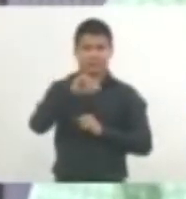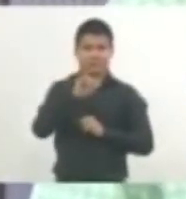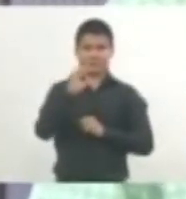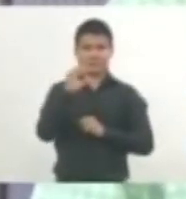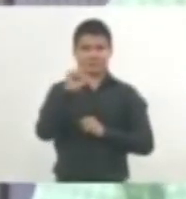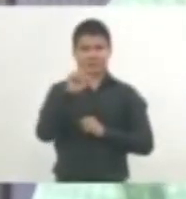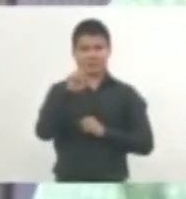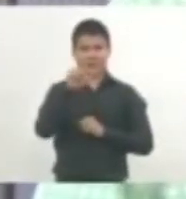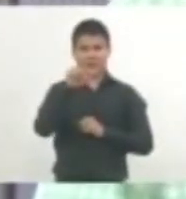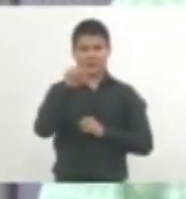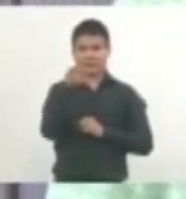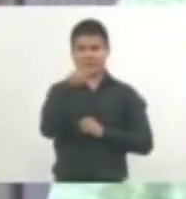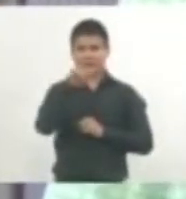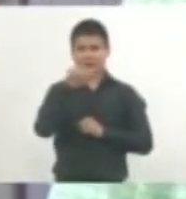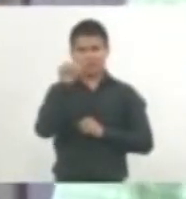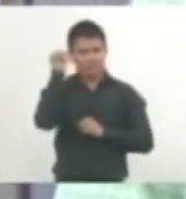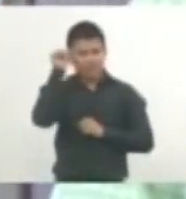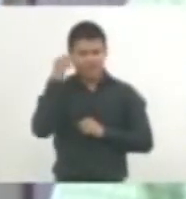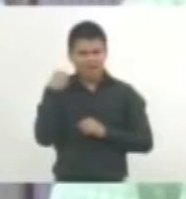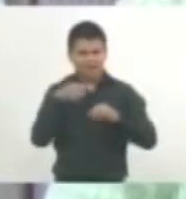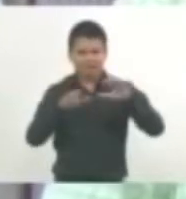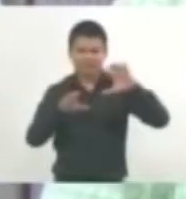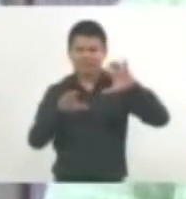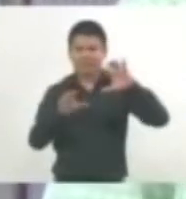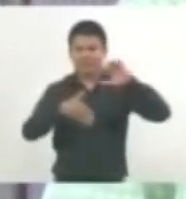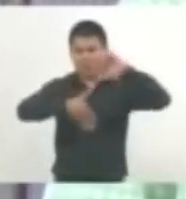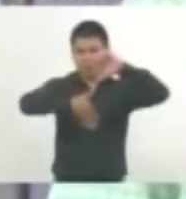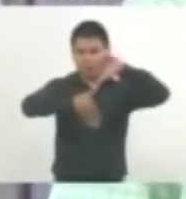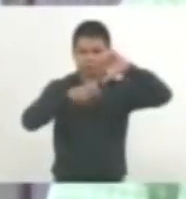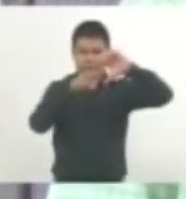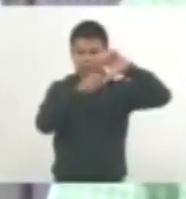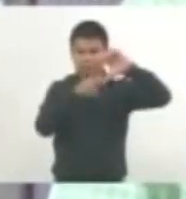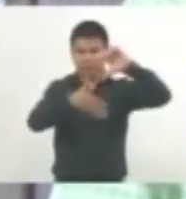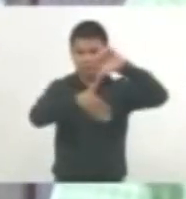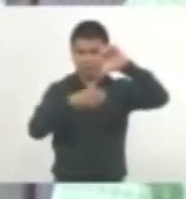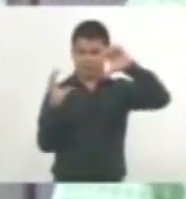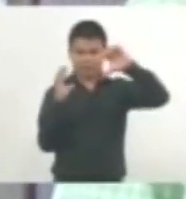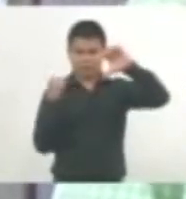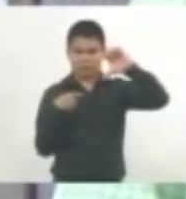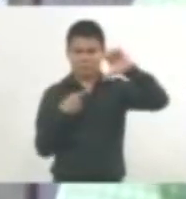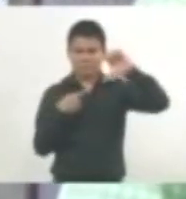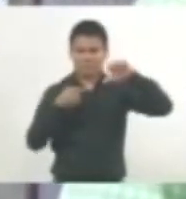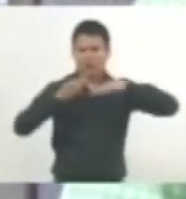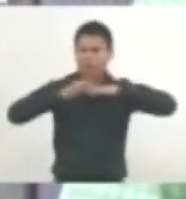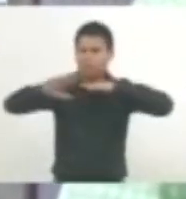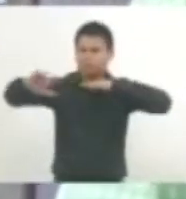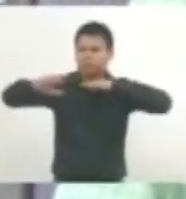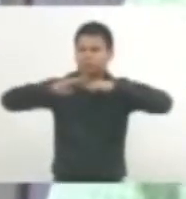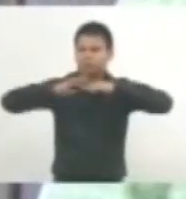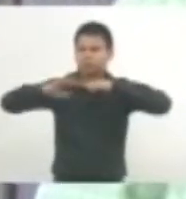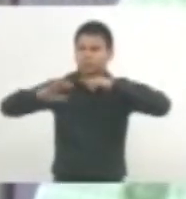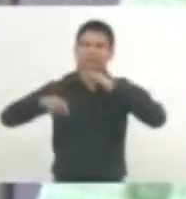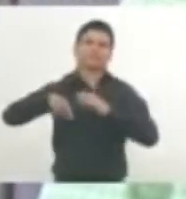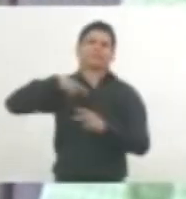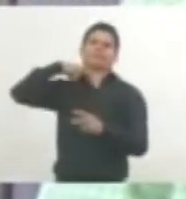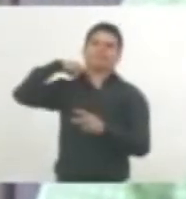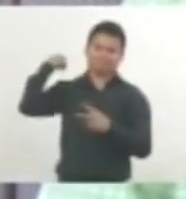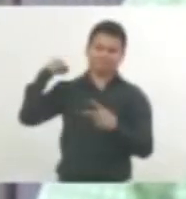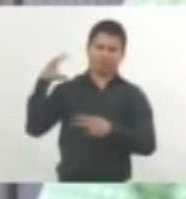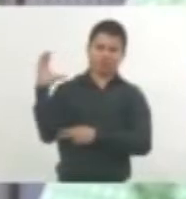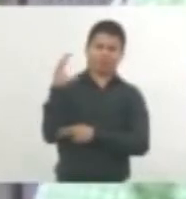como todos sabemos, quizás es la última o una de las grandes derrotas que ha